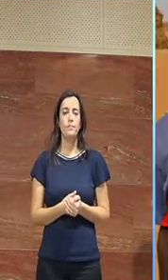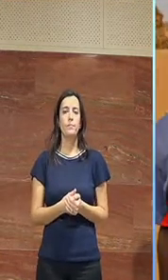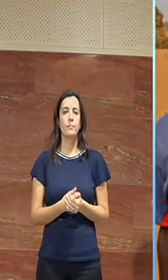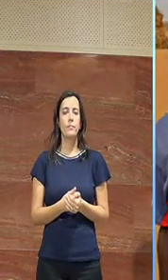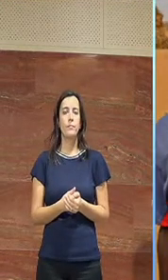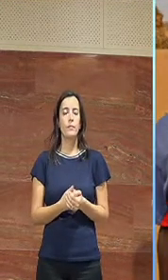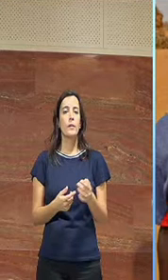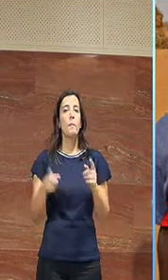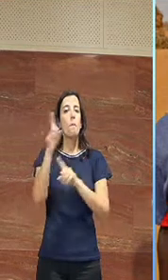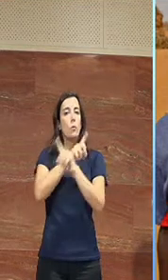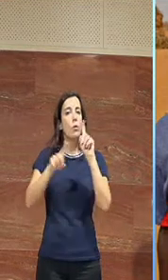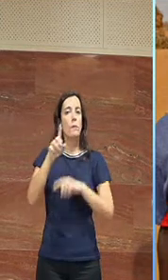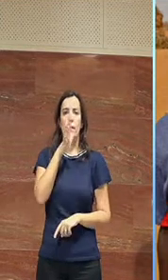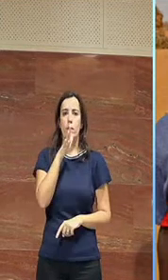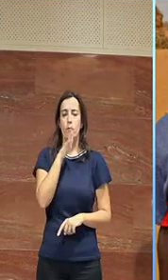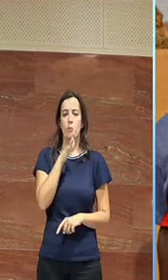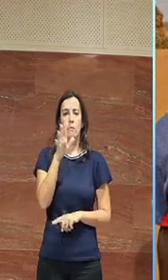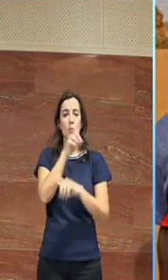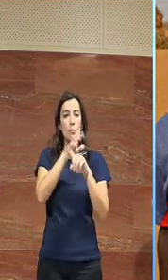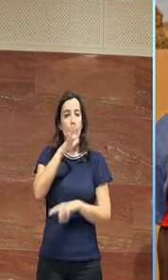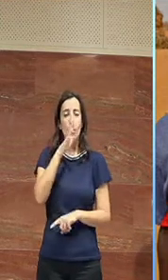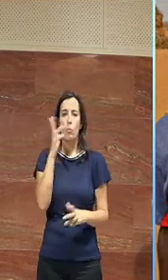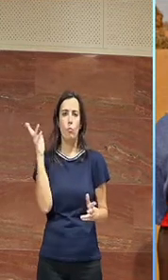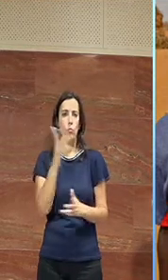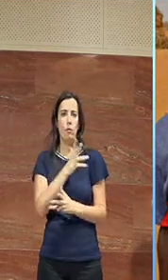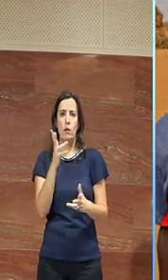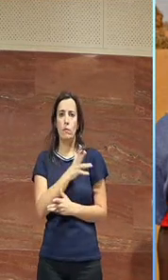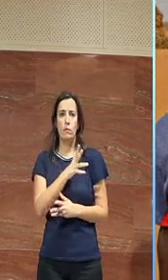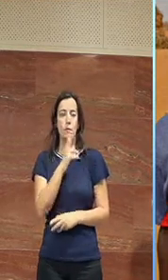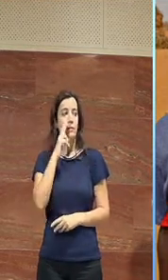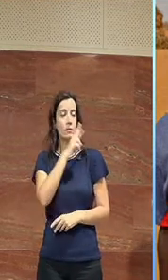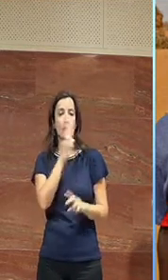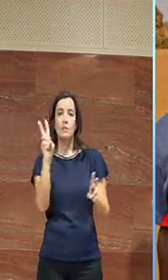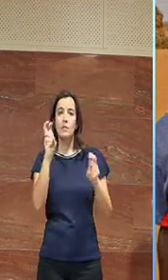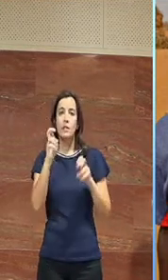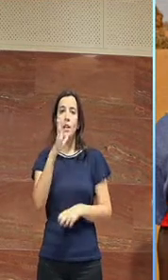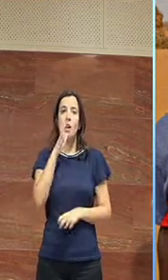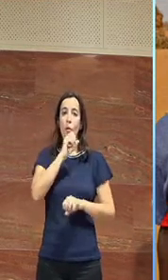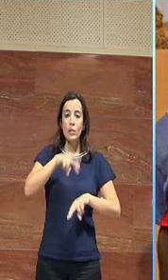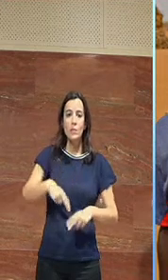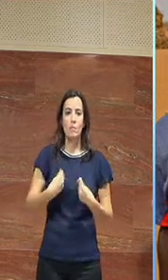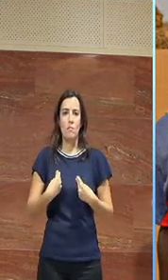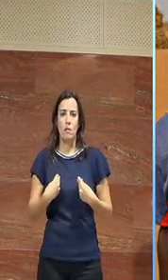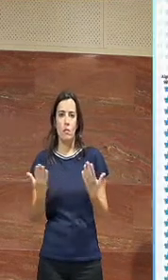agua es gravísimo. Como dice este cartel, sin agua no hay vida, no hay futuro.